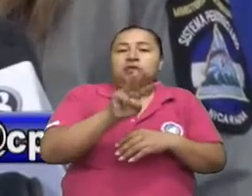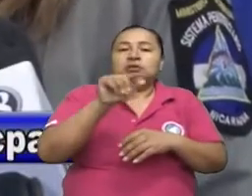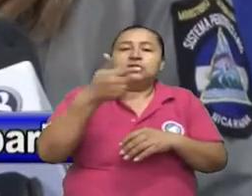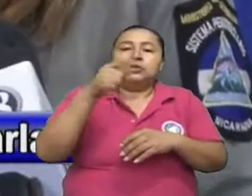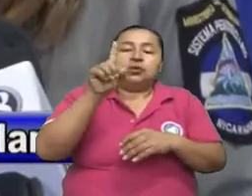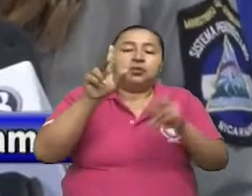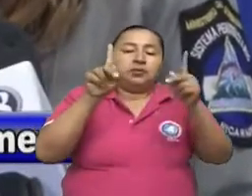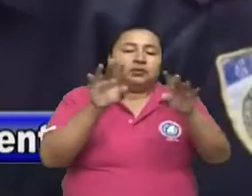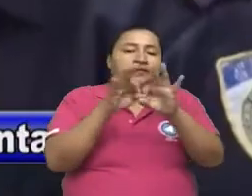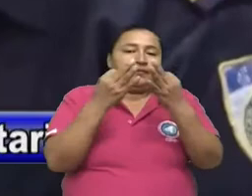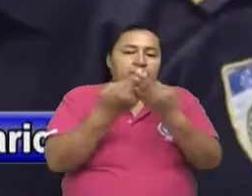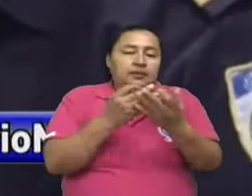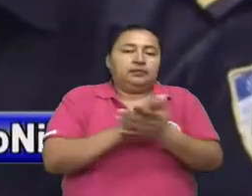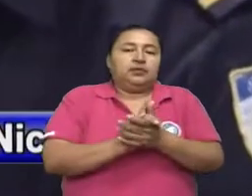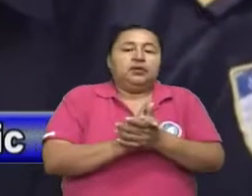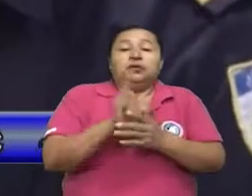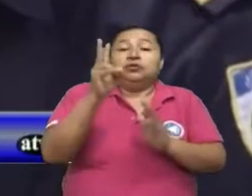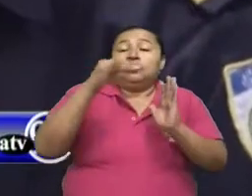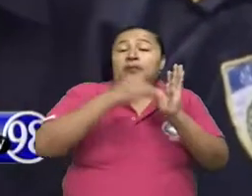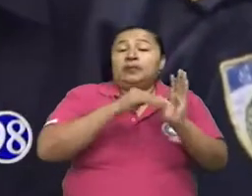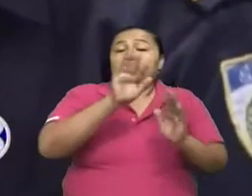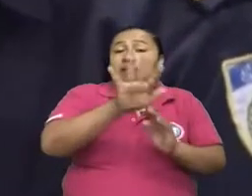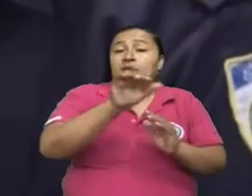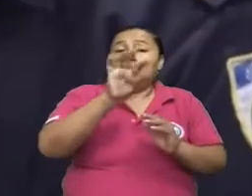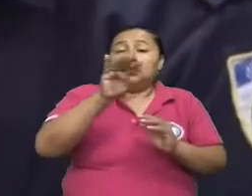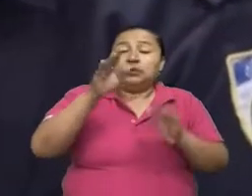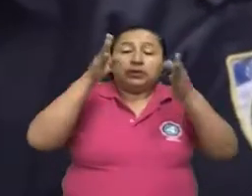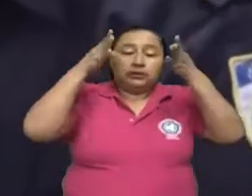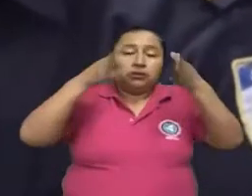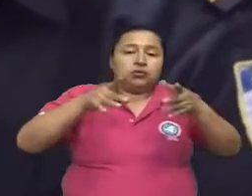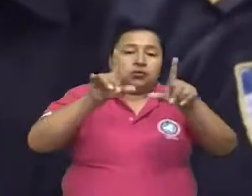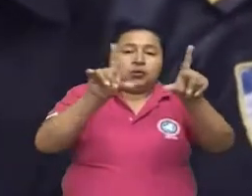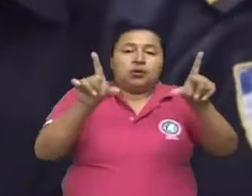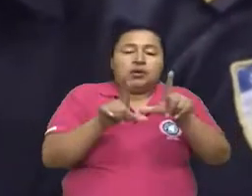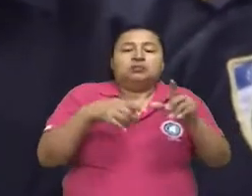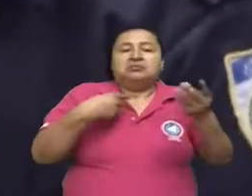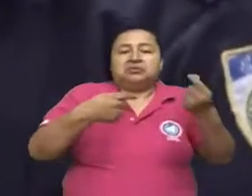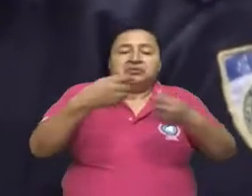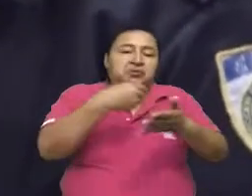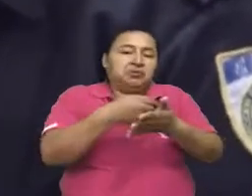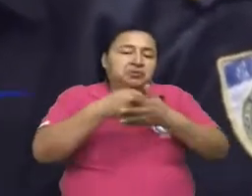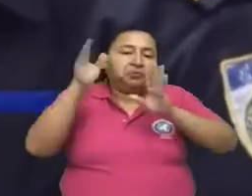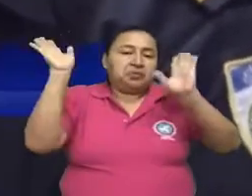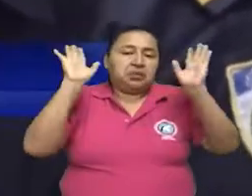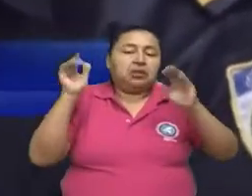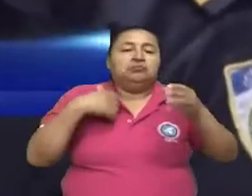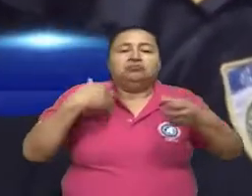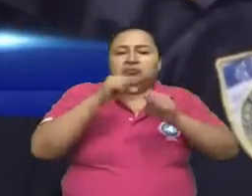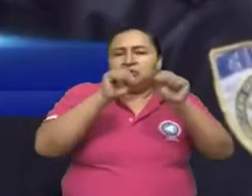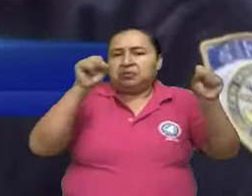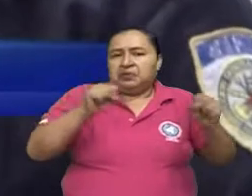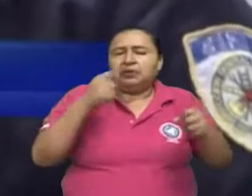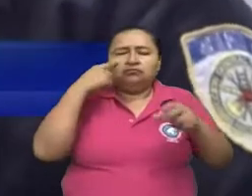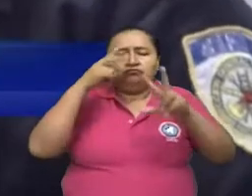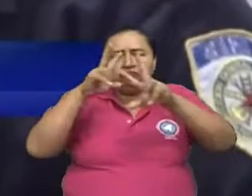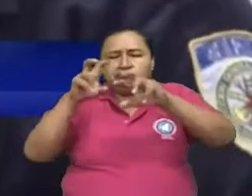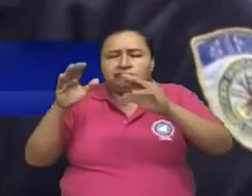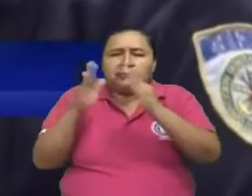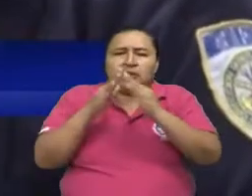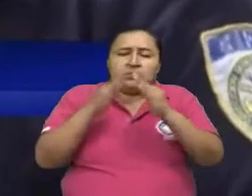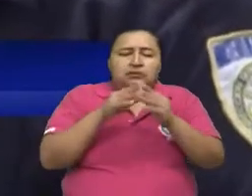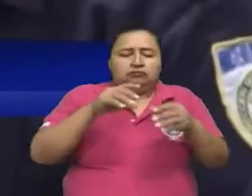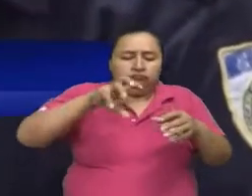371 familiares. 2.544 servicios en locales de negocio, mercado, capacitaciones, inspecciones al hogar y chequeos de